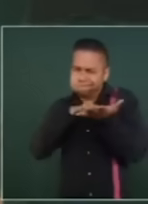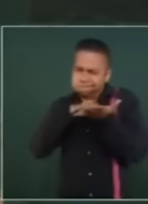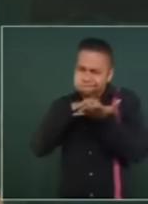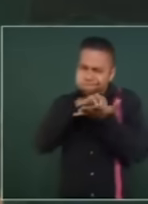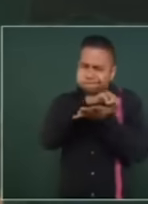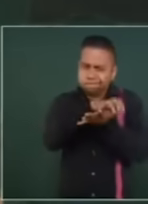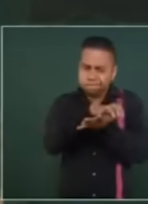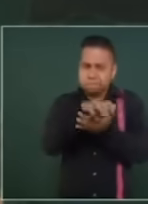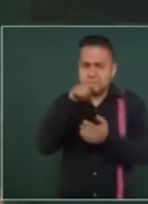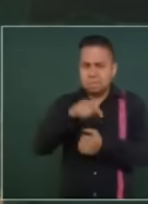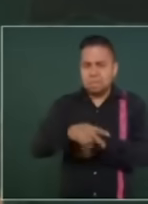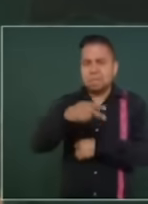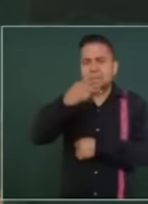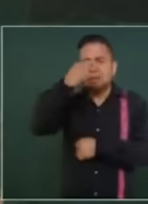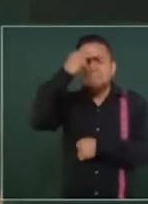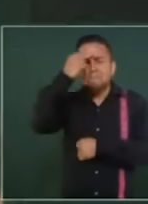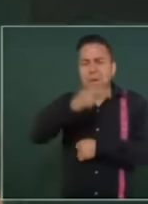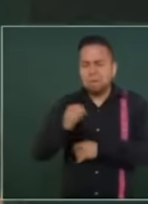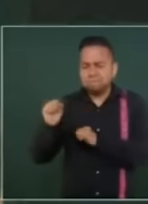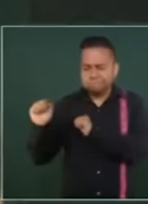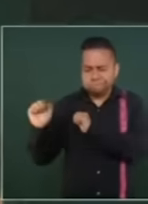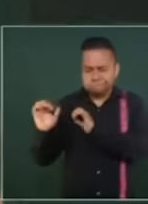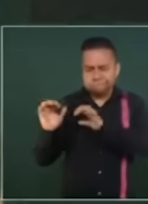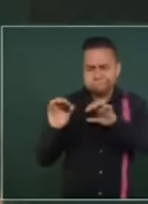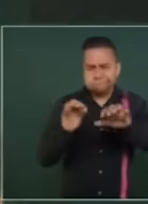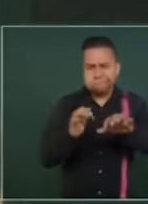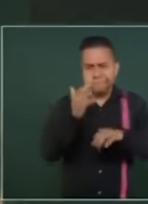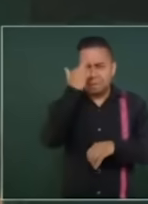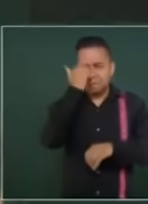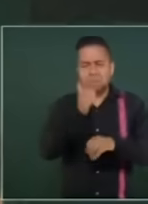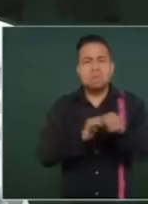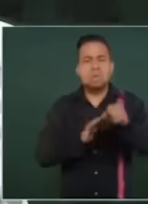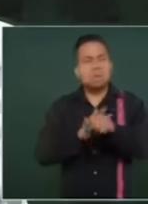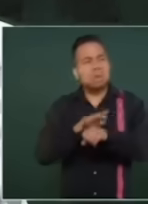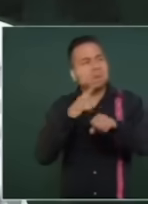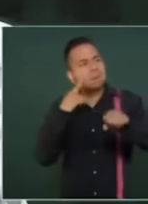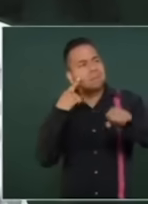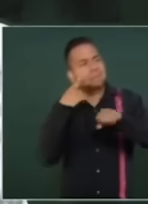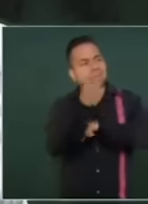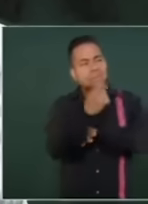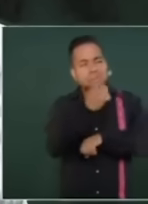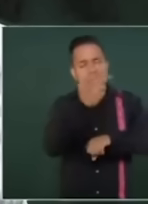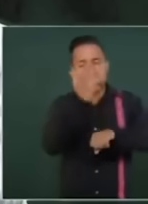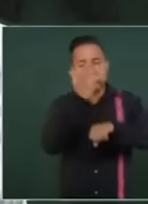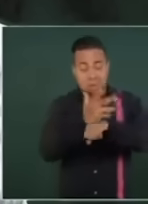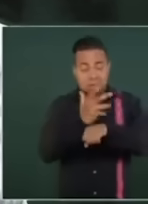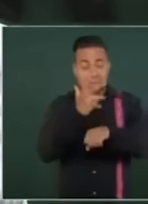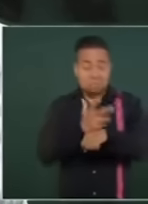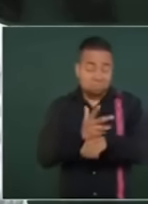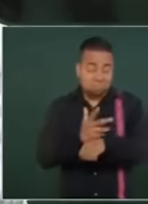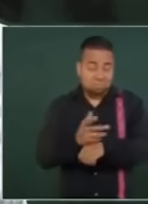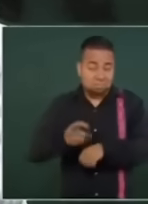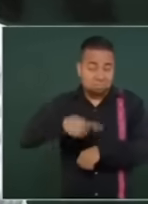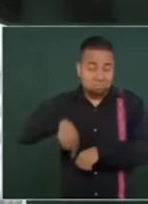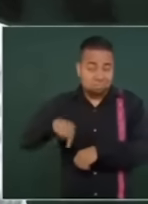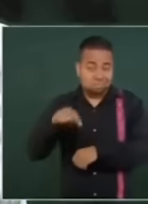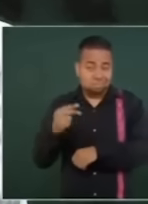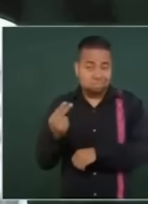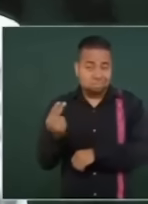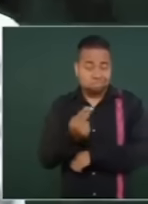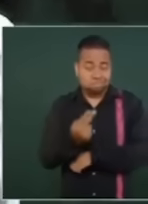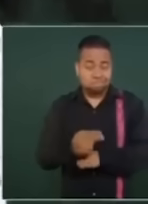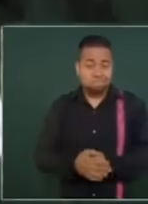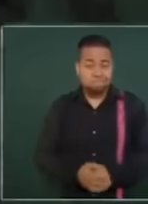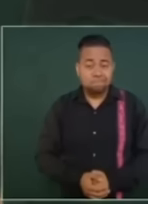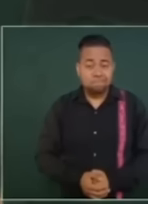pasan por nuestro país con el prop ito de llegar a Estados Unidos sobre